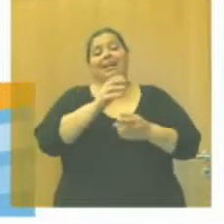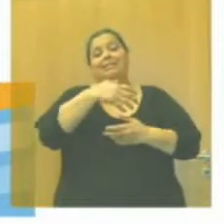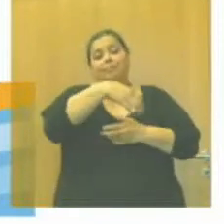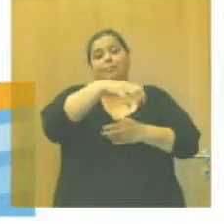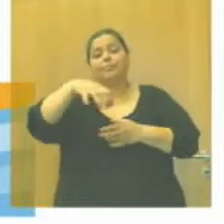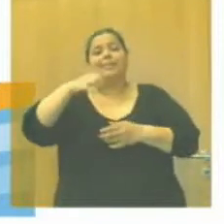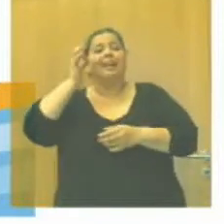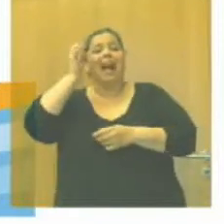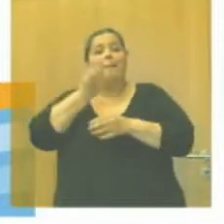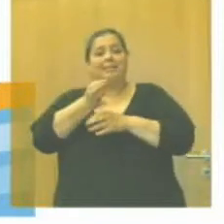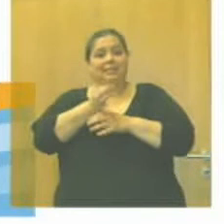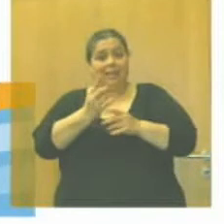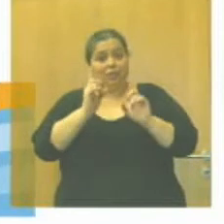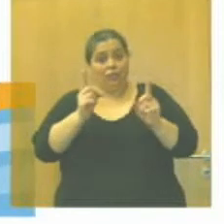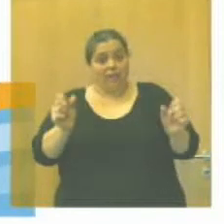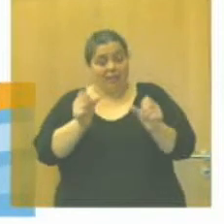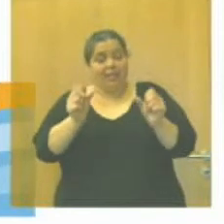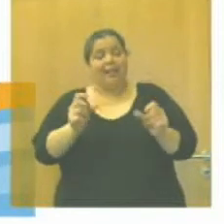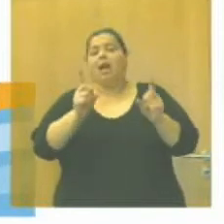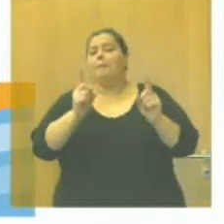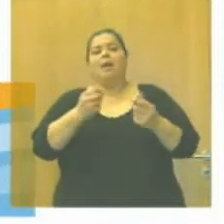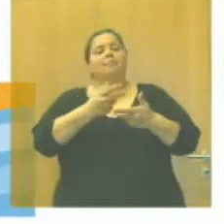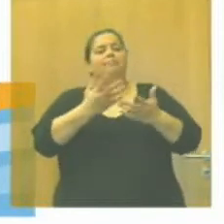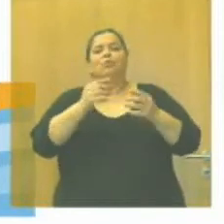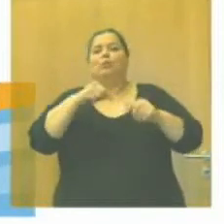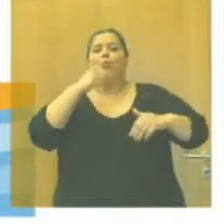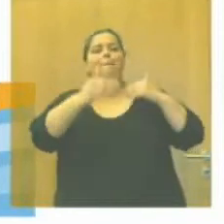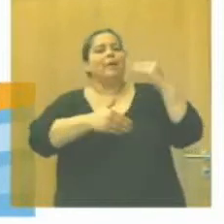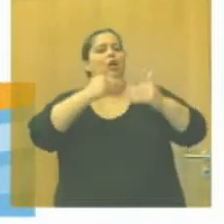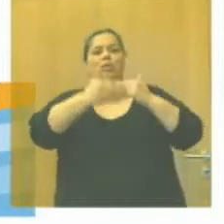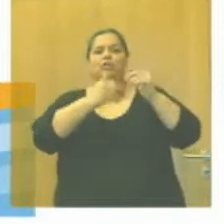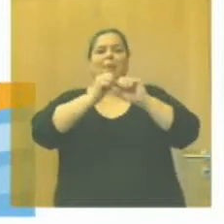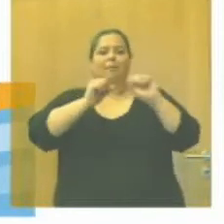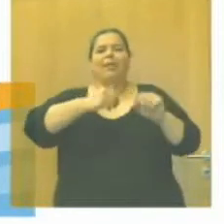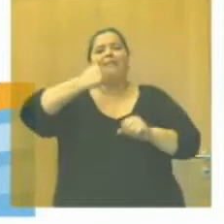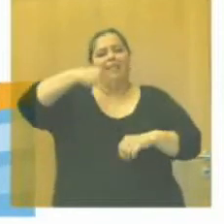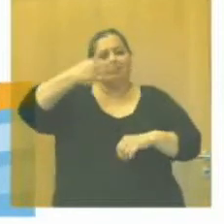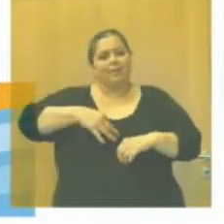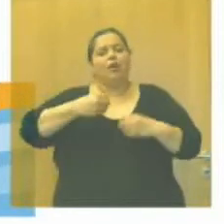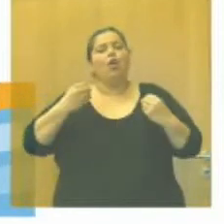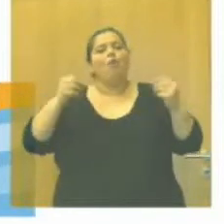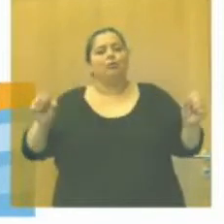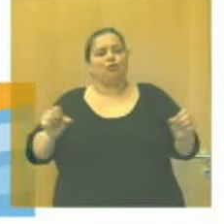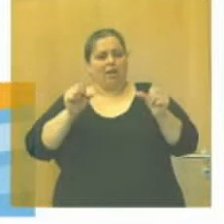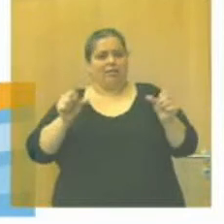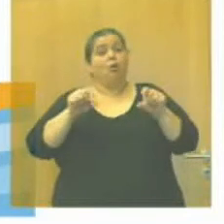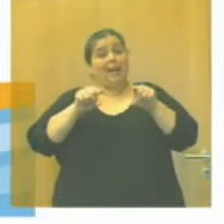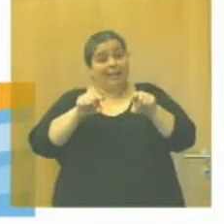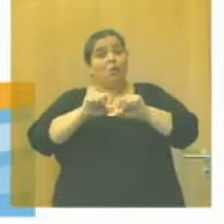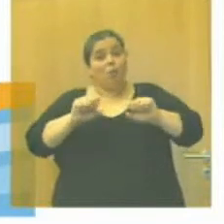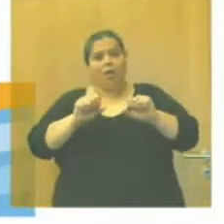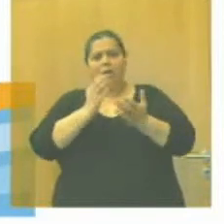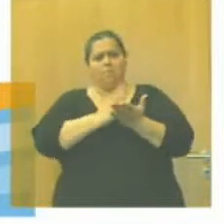cabo, el número de sesiones, todo un proceso para poder entender cómo se implementó, porque puede ser adaptada y en